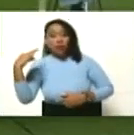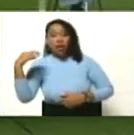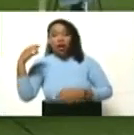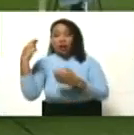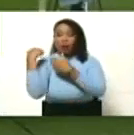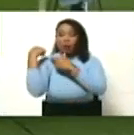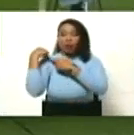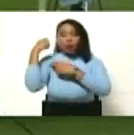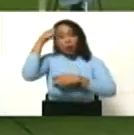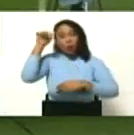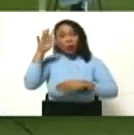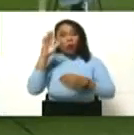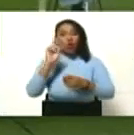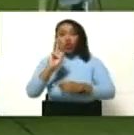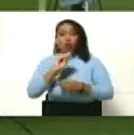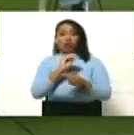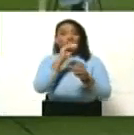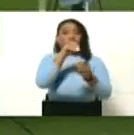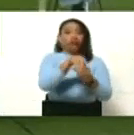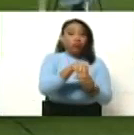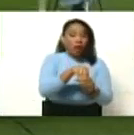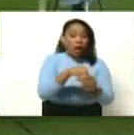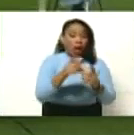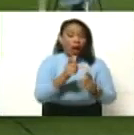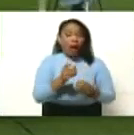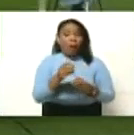para meterse en los asuntos internos de nadie.